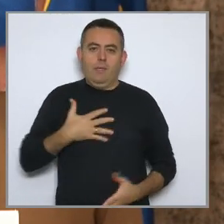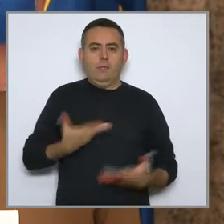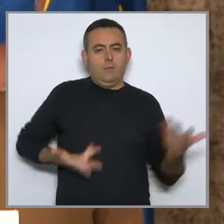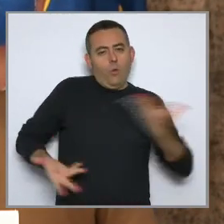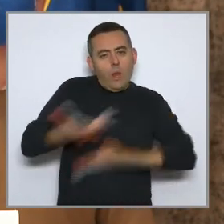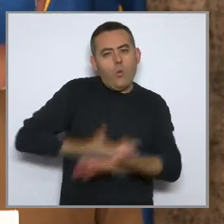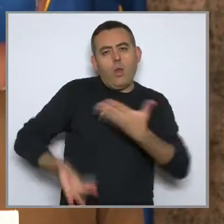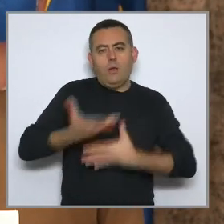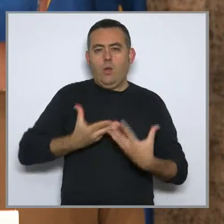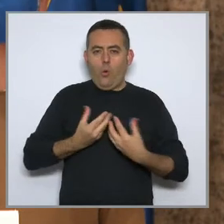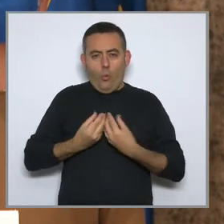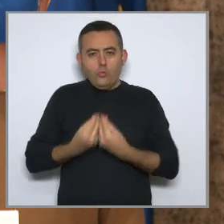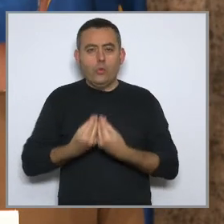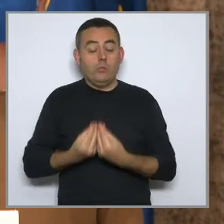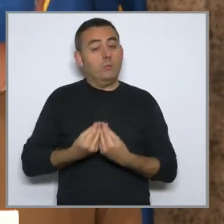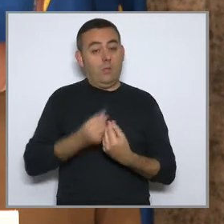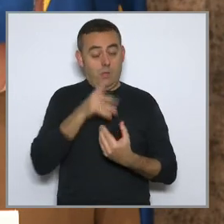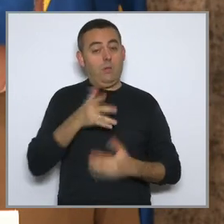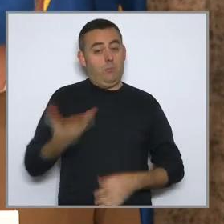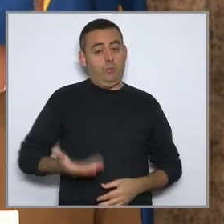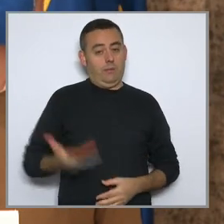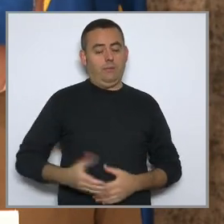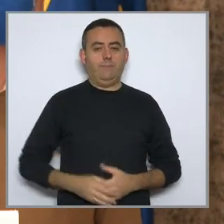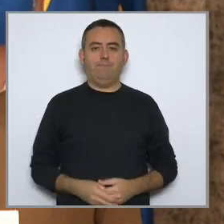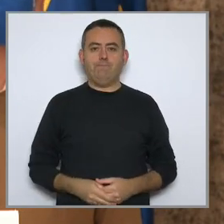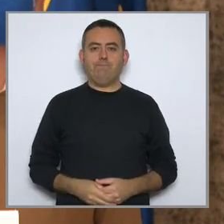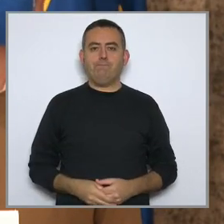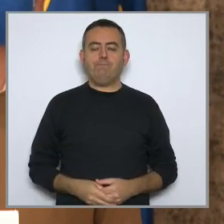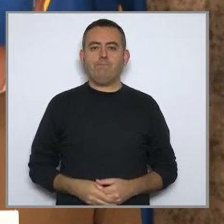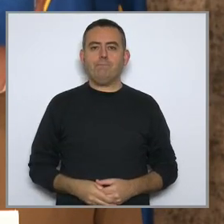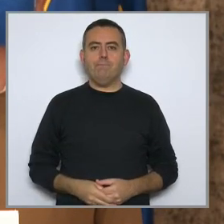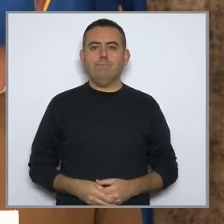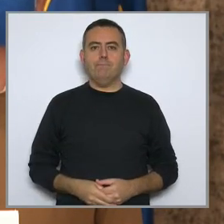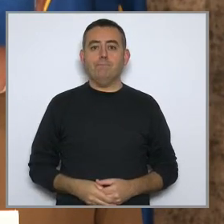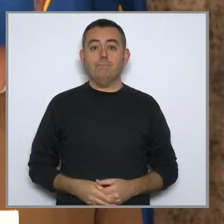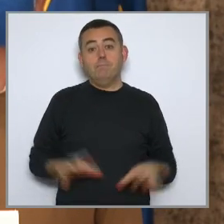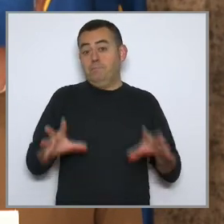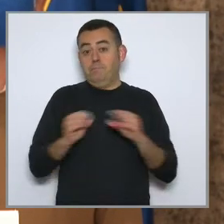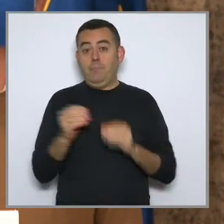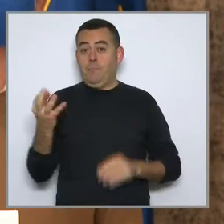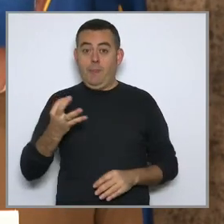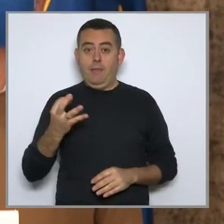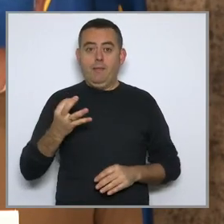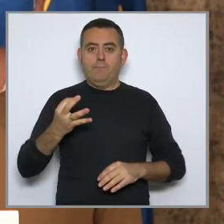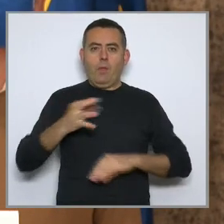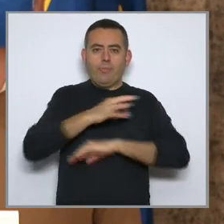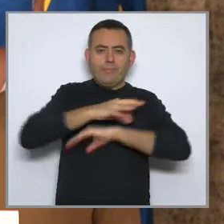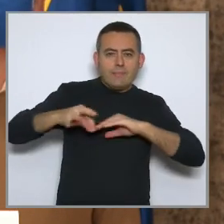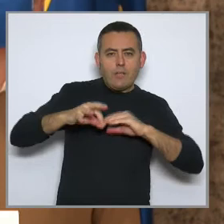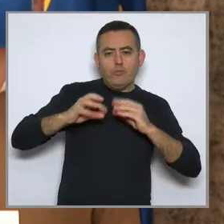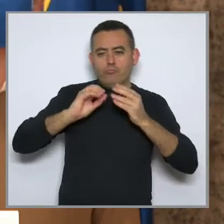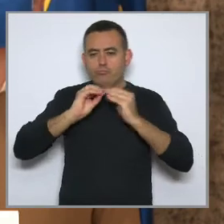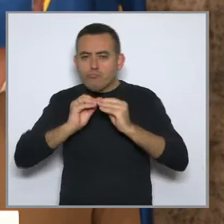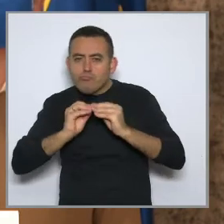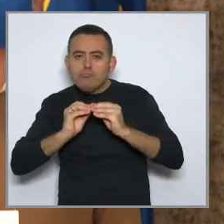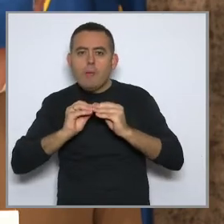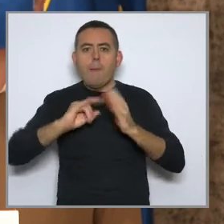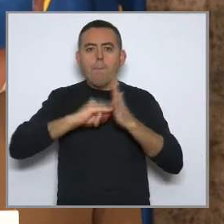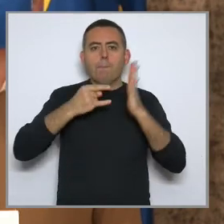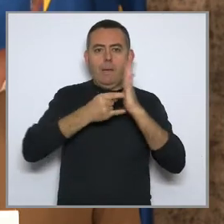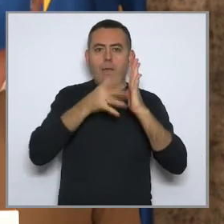crucial. En definitiva, se ha diseñado entre todos un plan que paso a